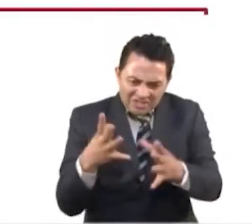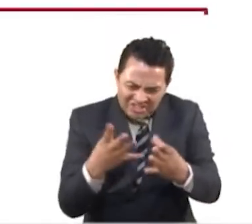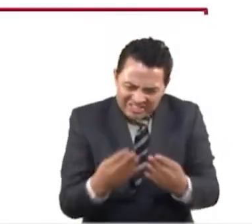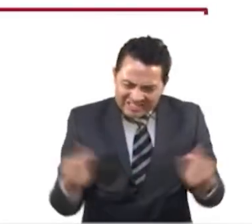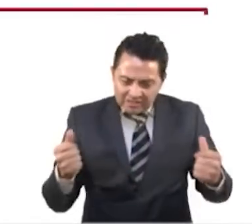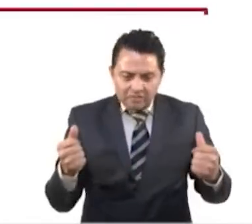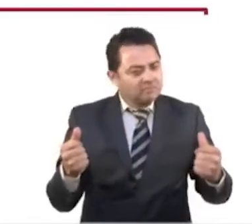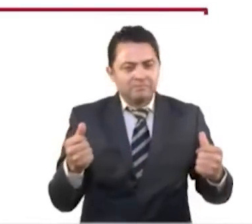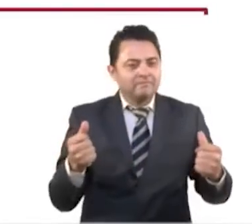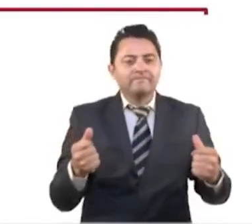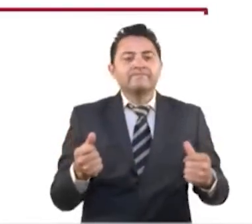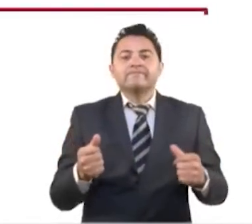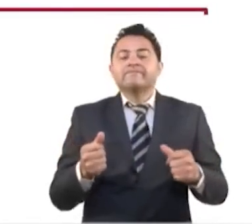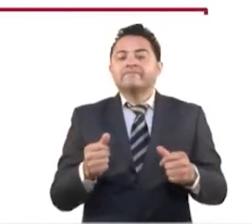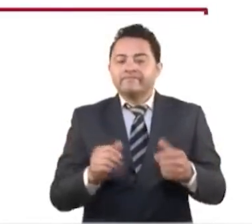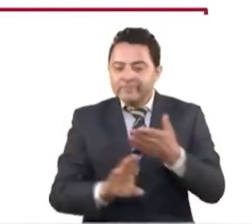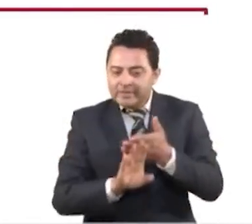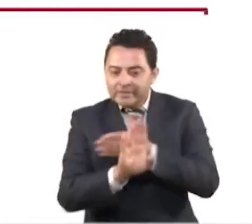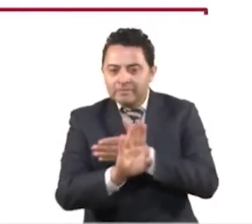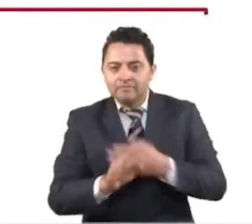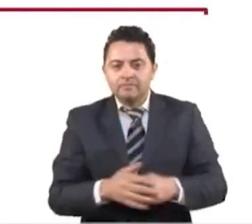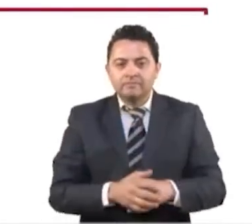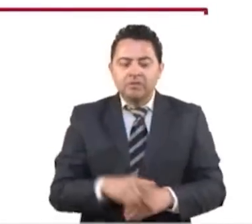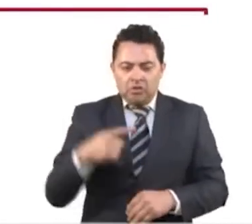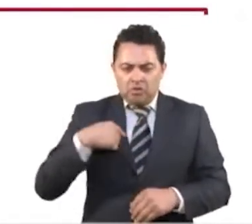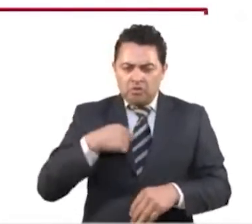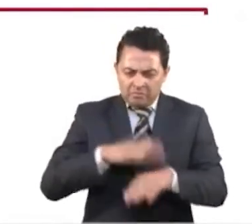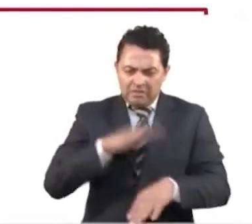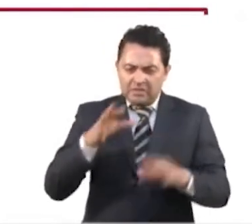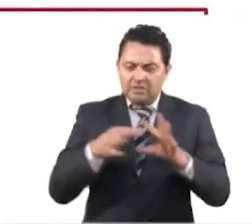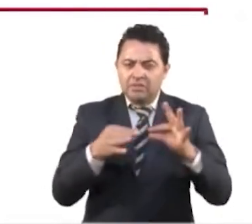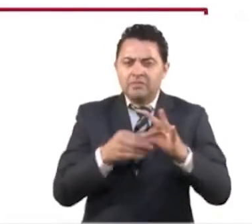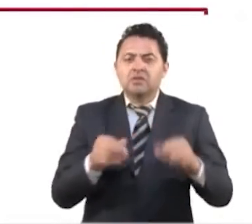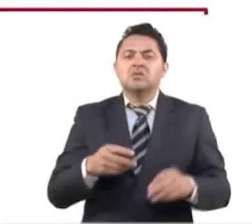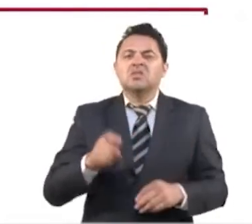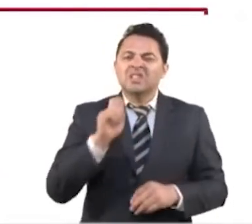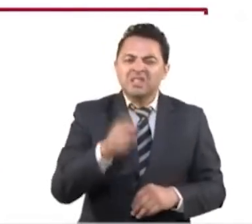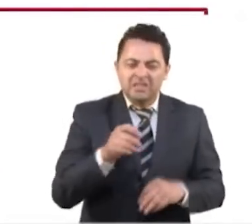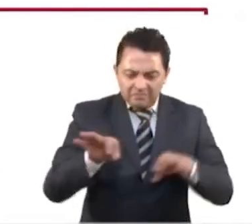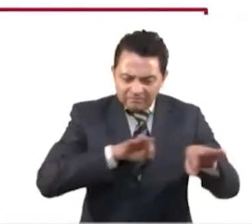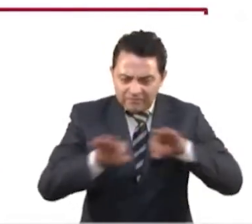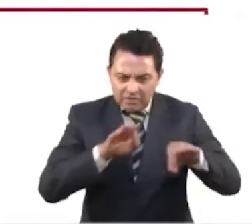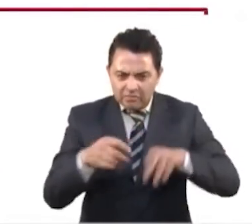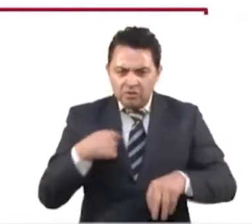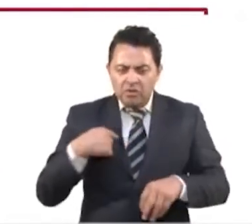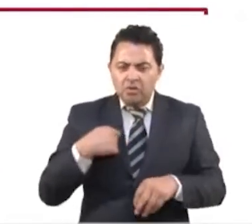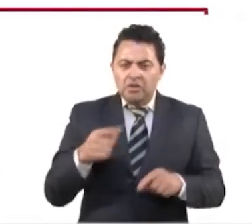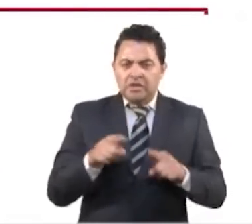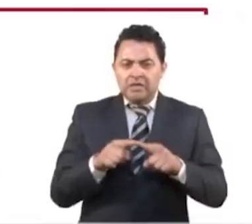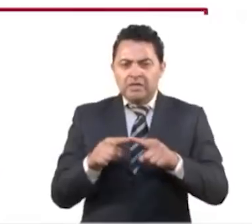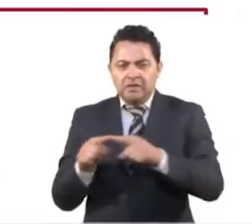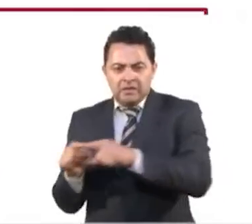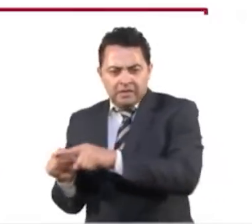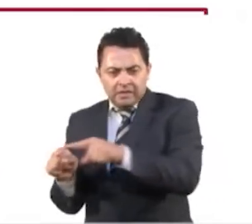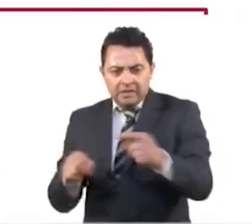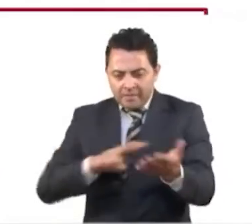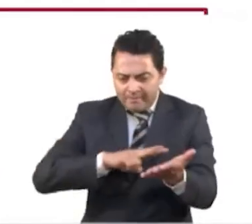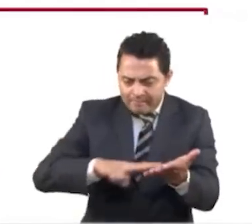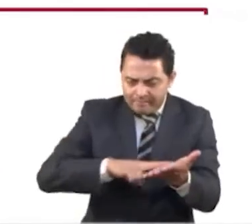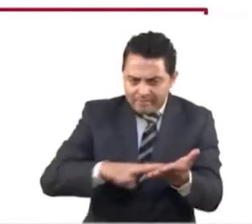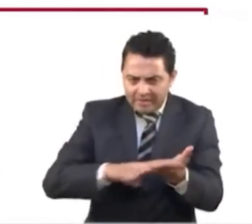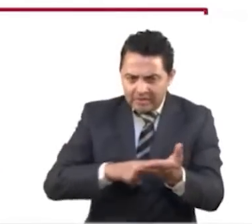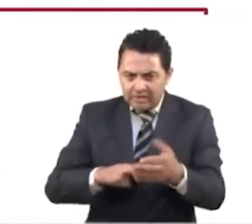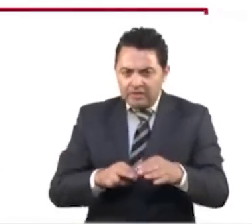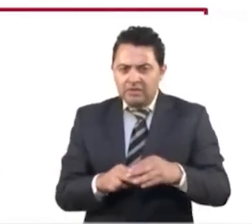Por favor. Explico rápidamente en qué consistieron los trabajos. La sección inferior verde es